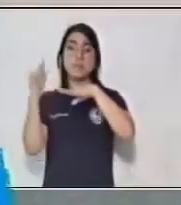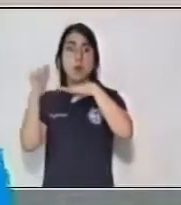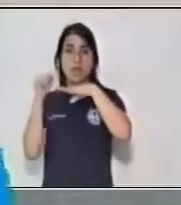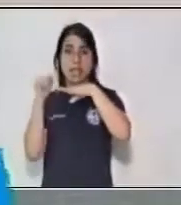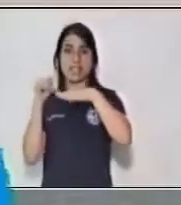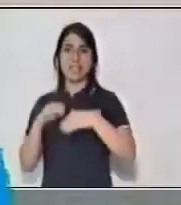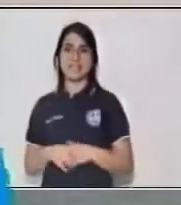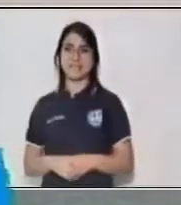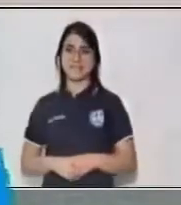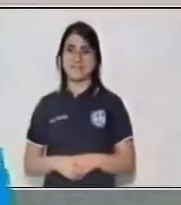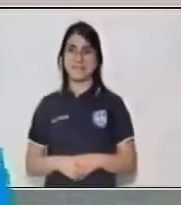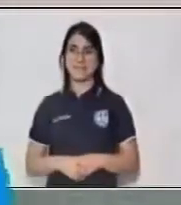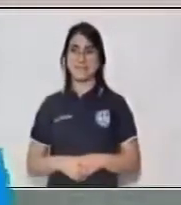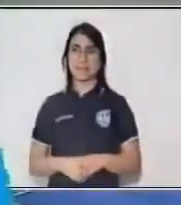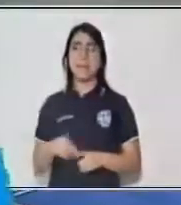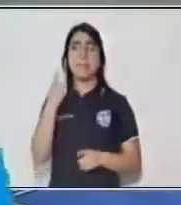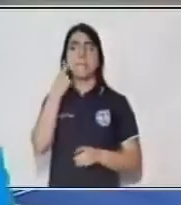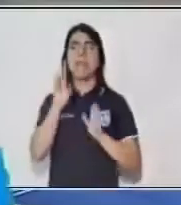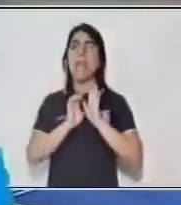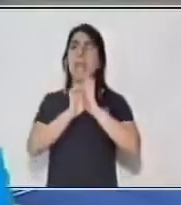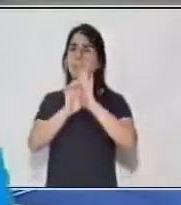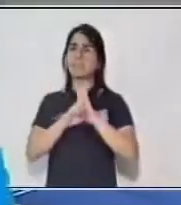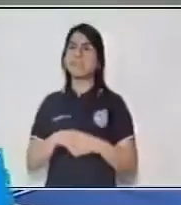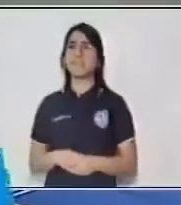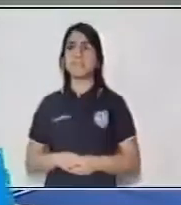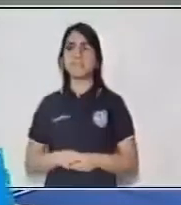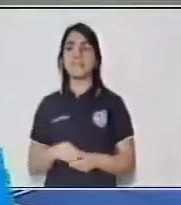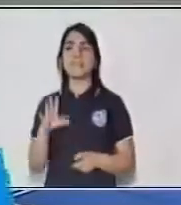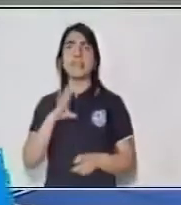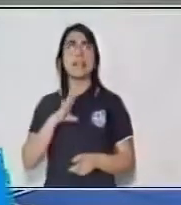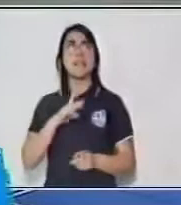ejemplo. Tenemos la función